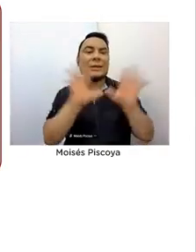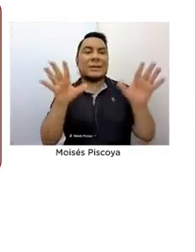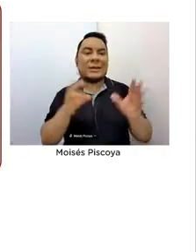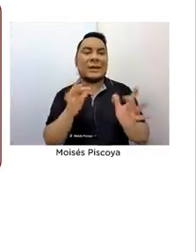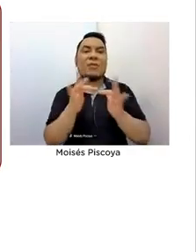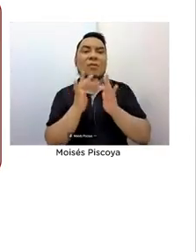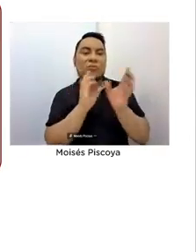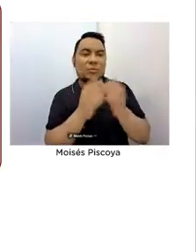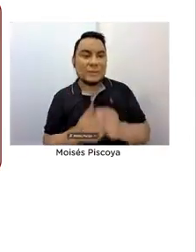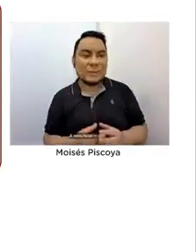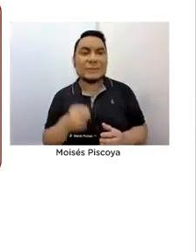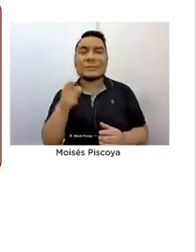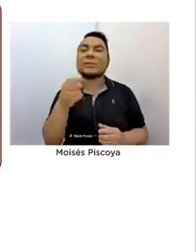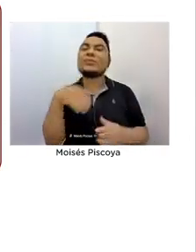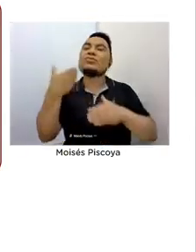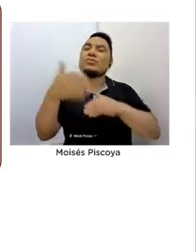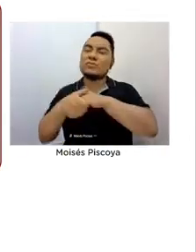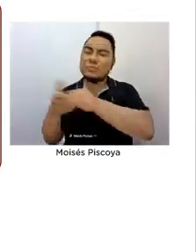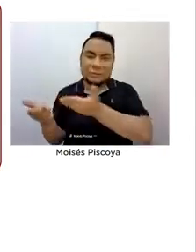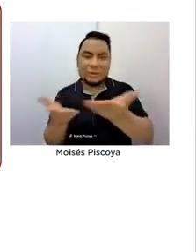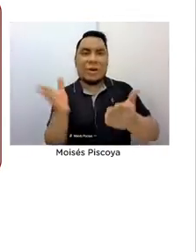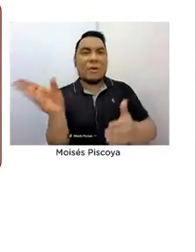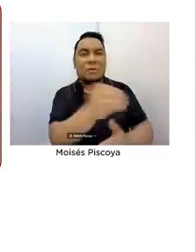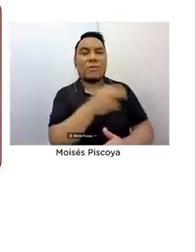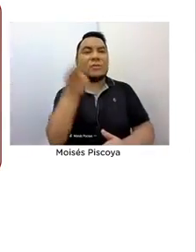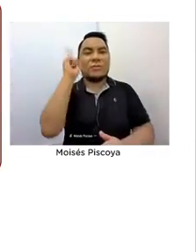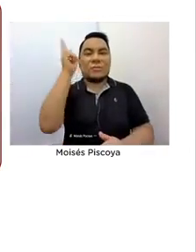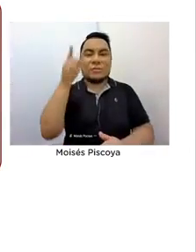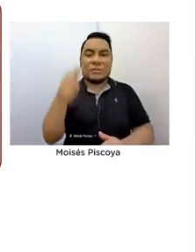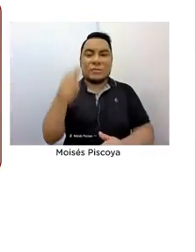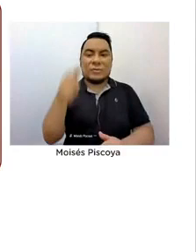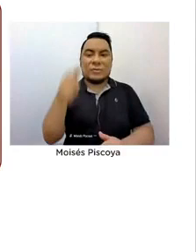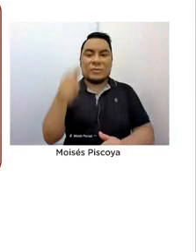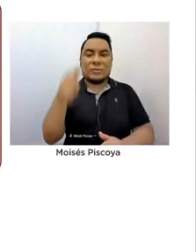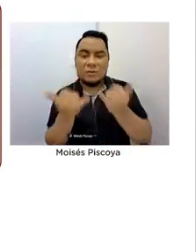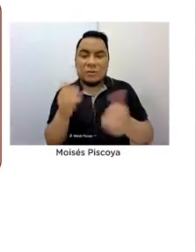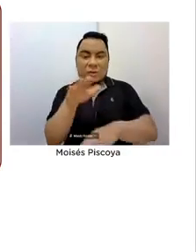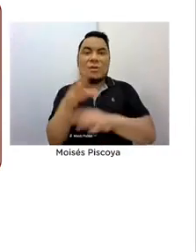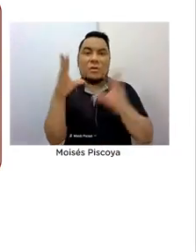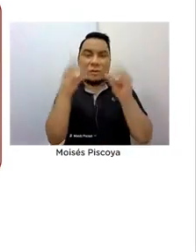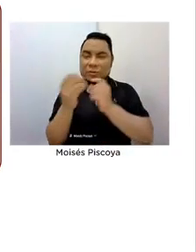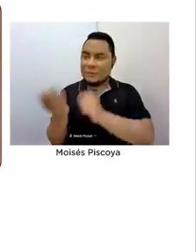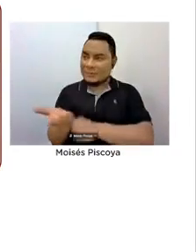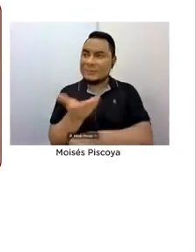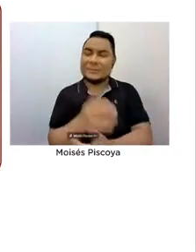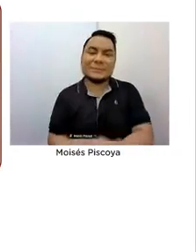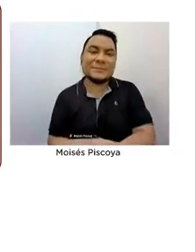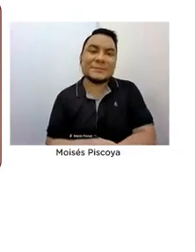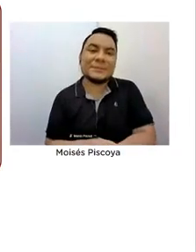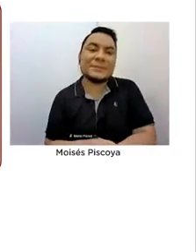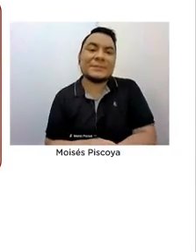Webinar. Por favor, tus saludos a todas y todos los docentes que están con nosotros esta noche.